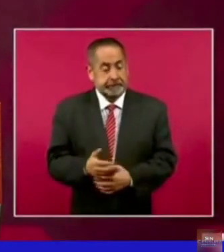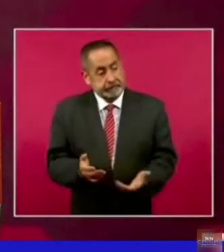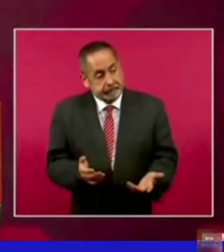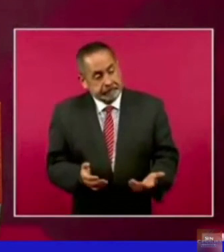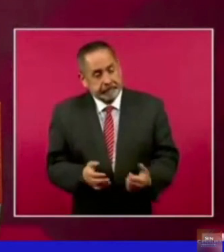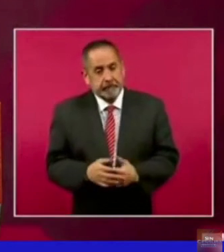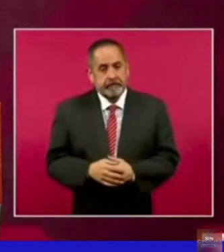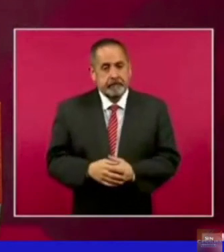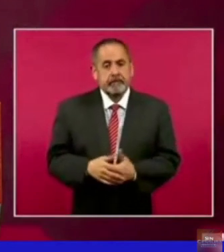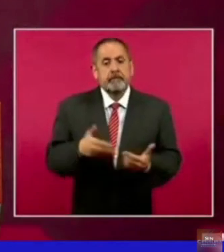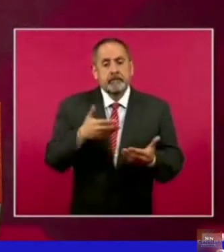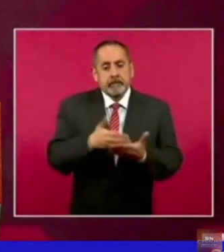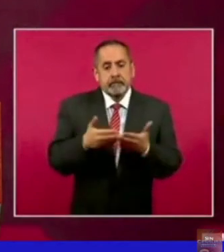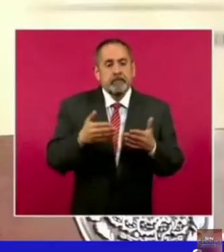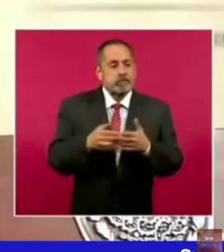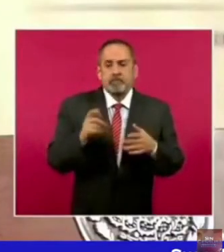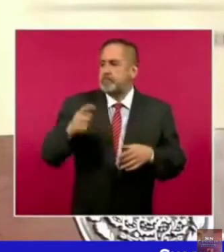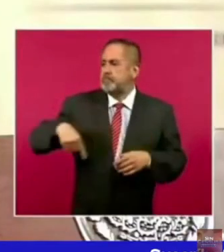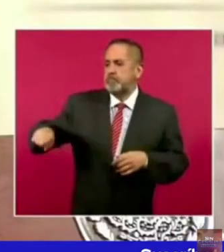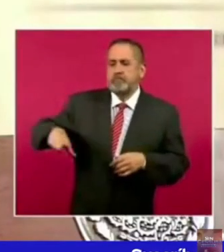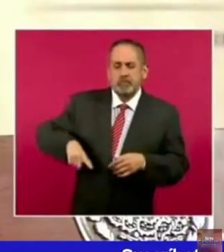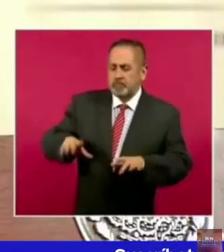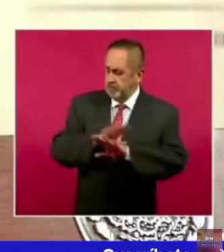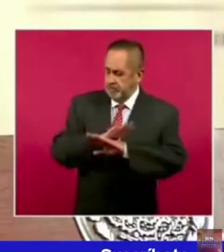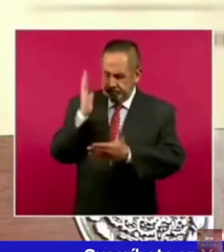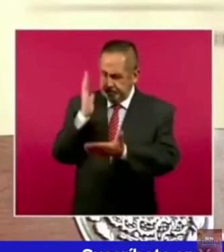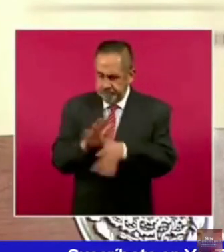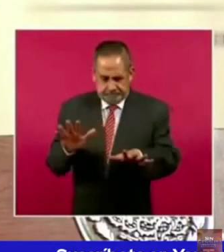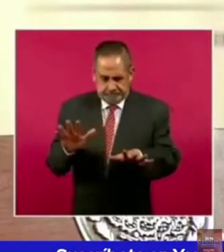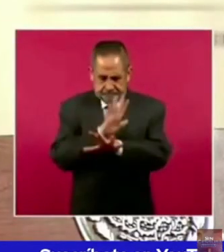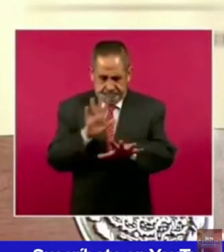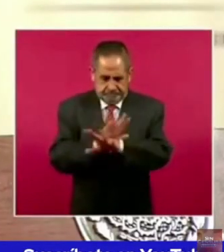que se están llevando a cabo cambios en el país,